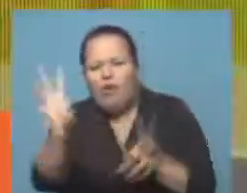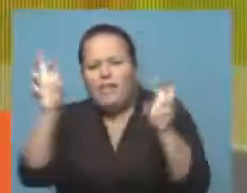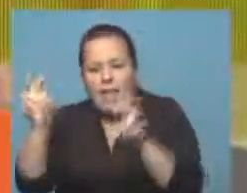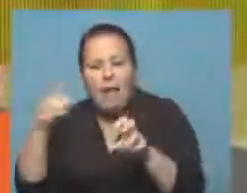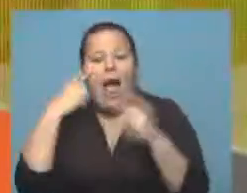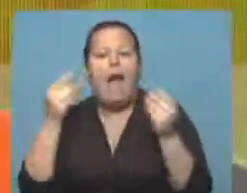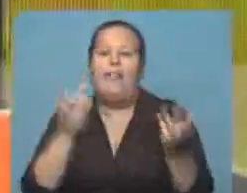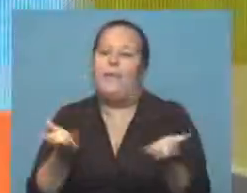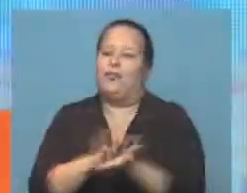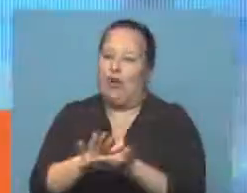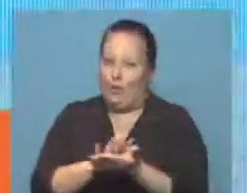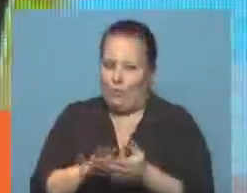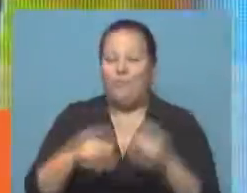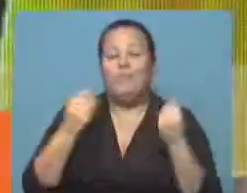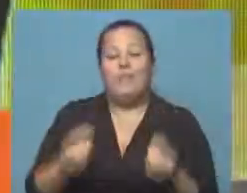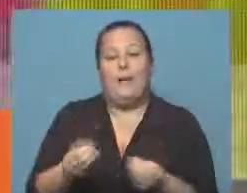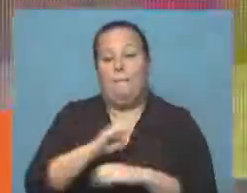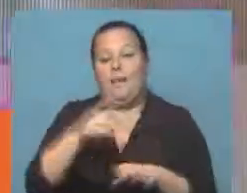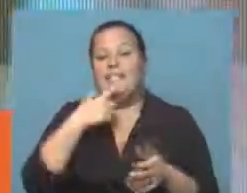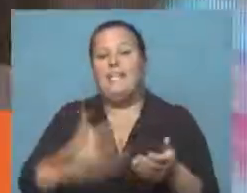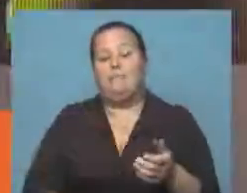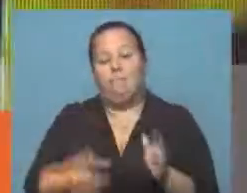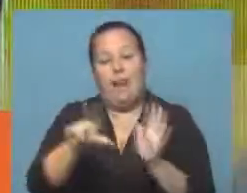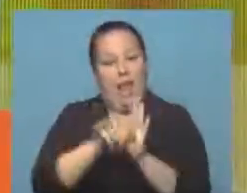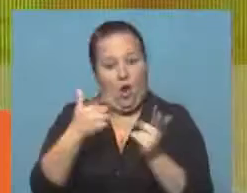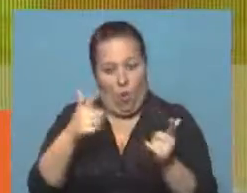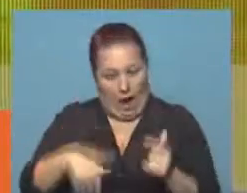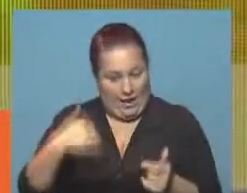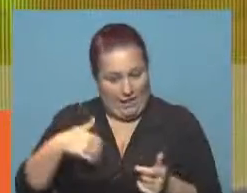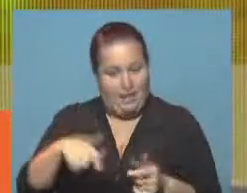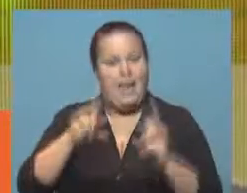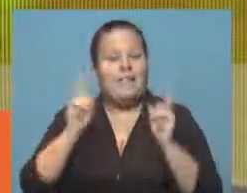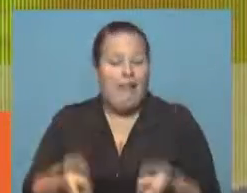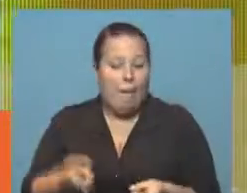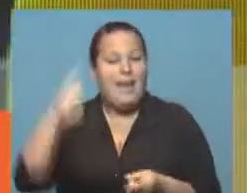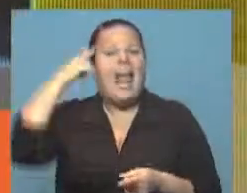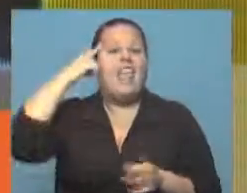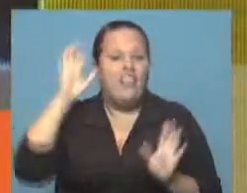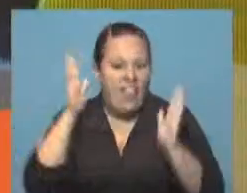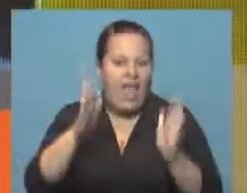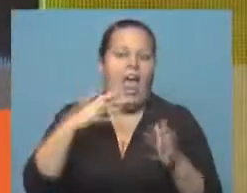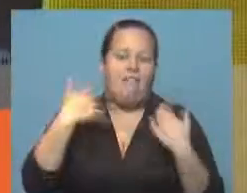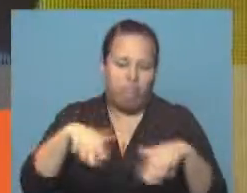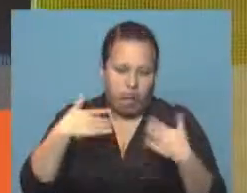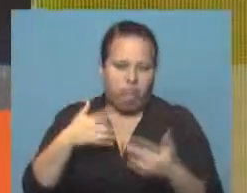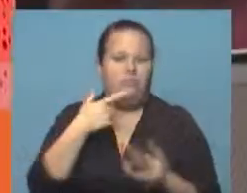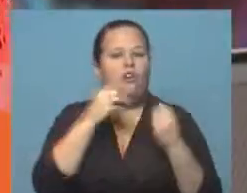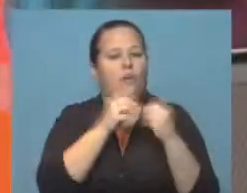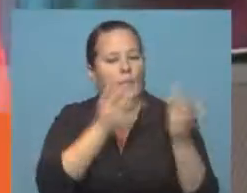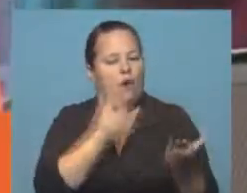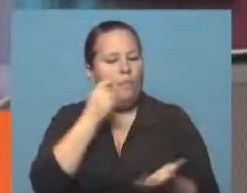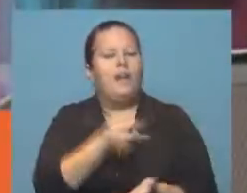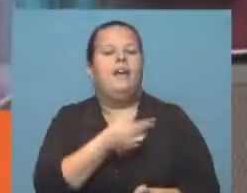hay que barajarlos. Sobre todo cuando el aborto es ilegal en este país y sobre todo cuando la ideologización es muy grande, Juan Carlos,